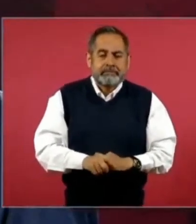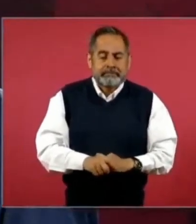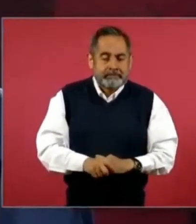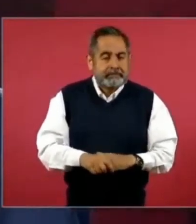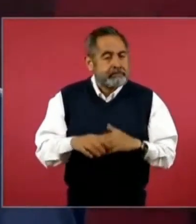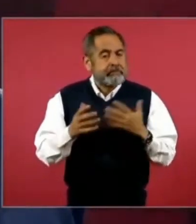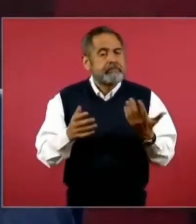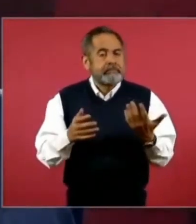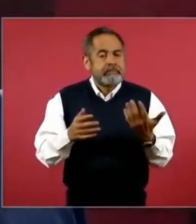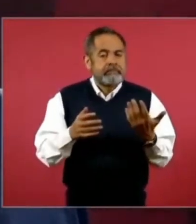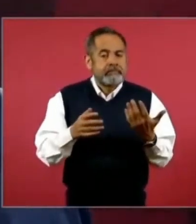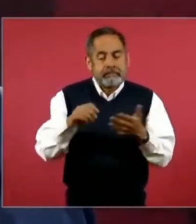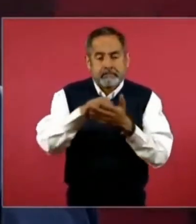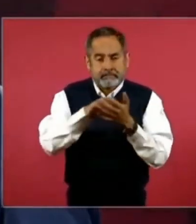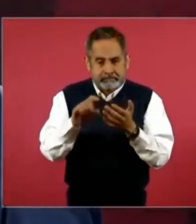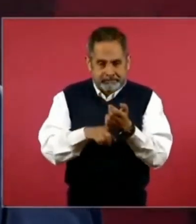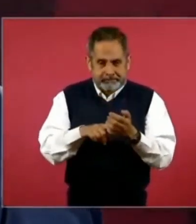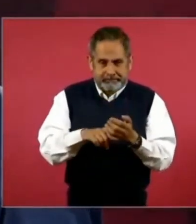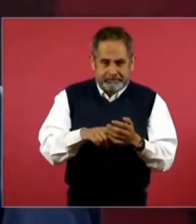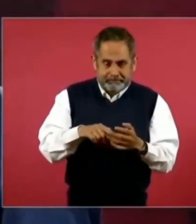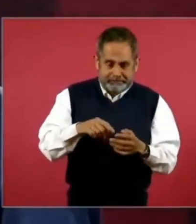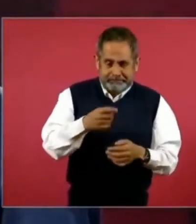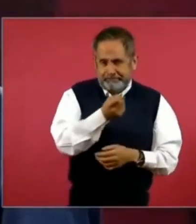Y cuando se habla, por ejemplo, de ignorancia,